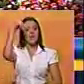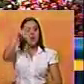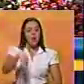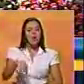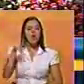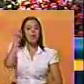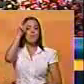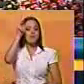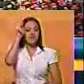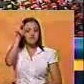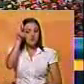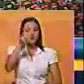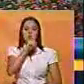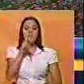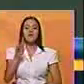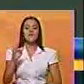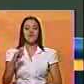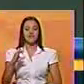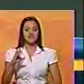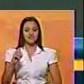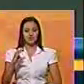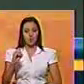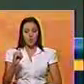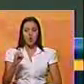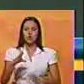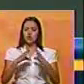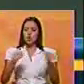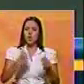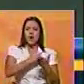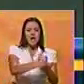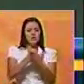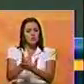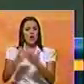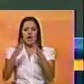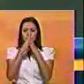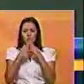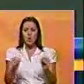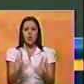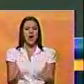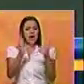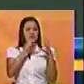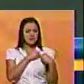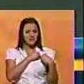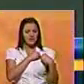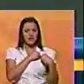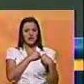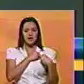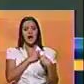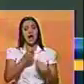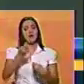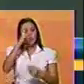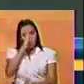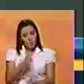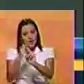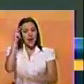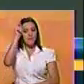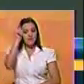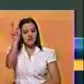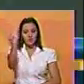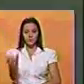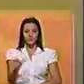profesor Francisco Delgado, y toda nuestra solidaridad, todo nuestro reconocimiento al profesor Francisco